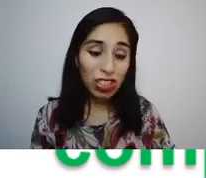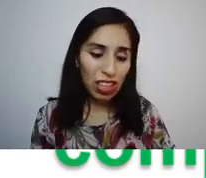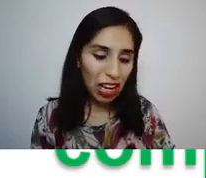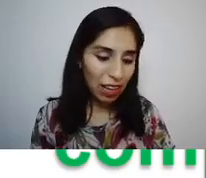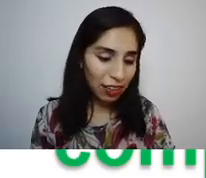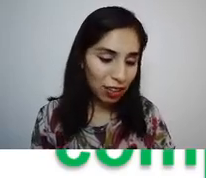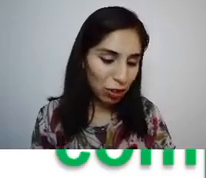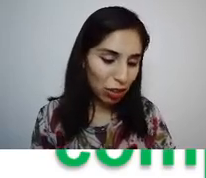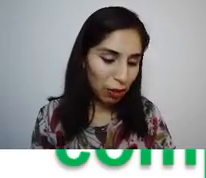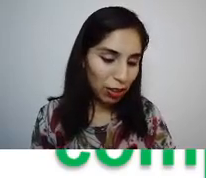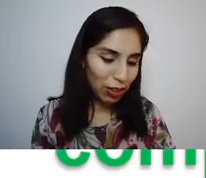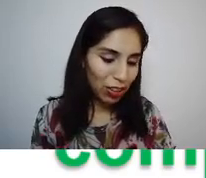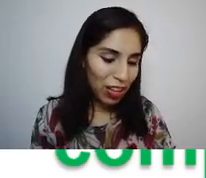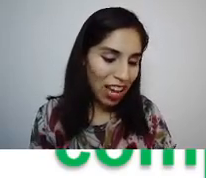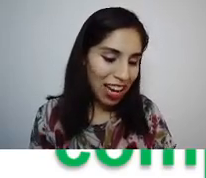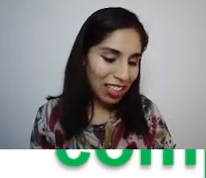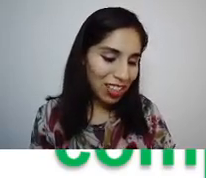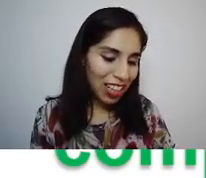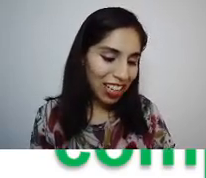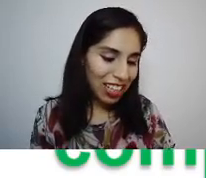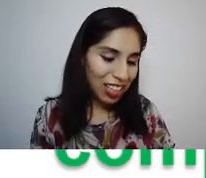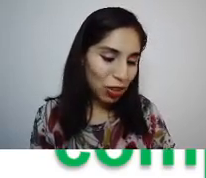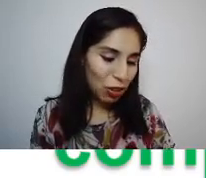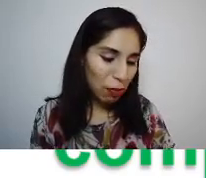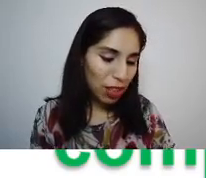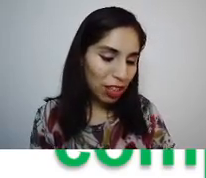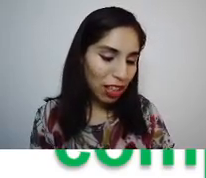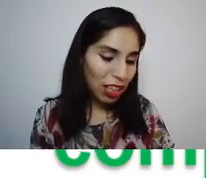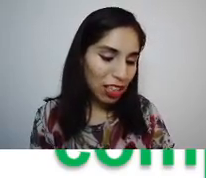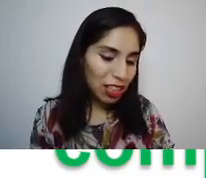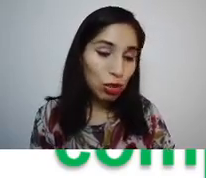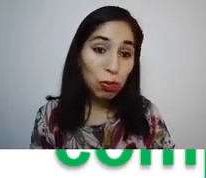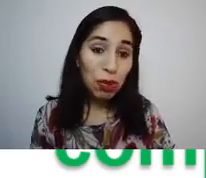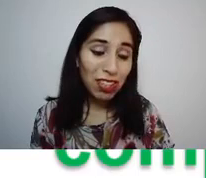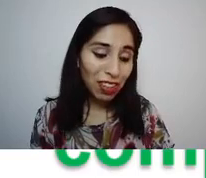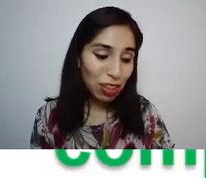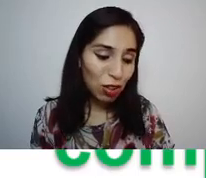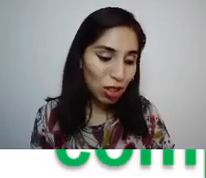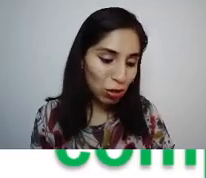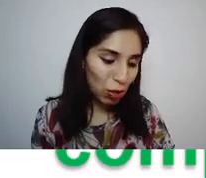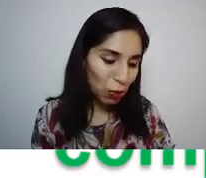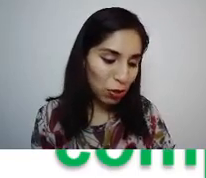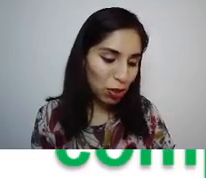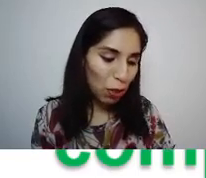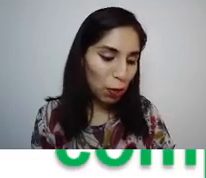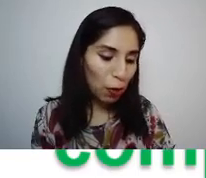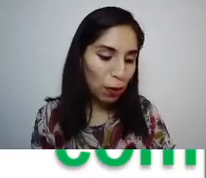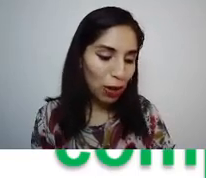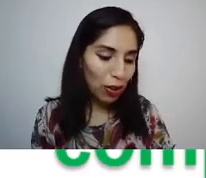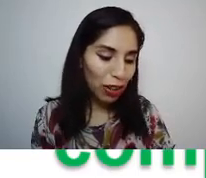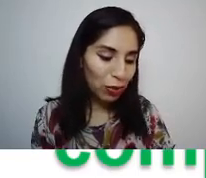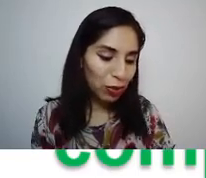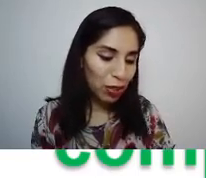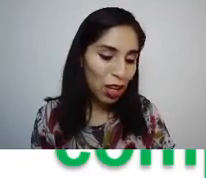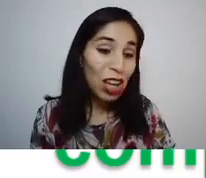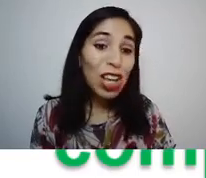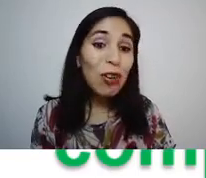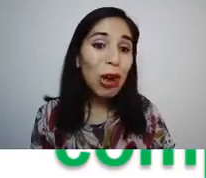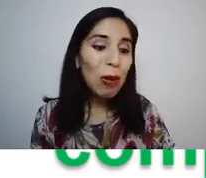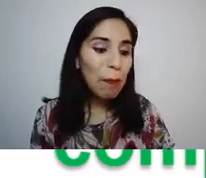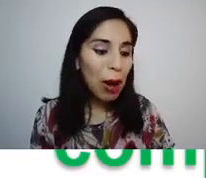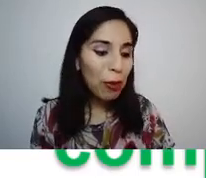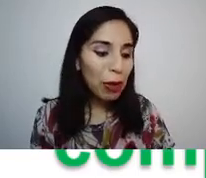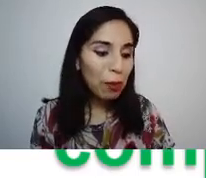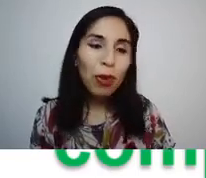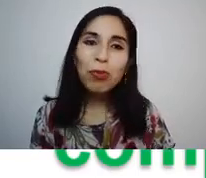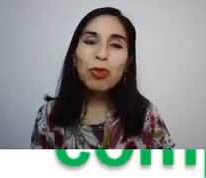otros excelentes señor gabino la señora clarita nos comenta que ella hacía sus presentaciones sus exposiciones por papelógrafos y